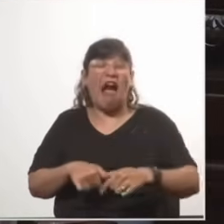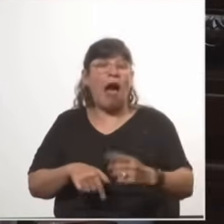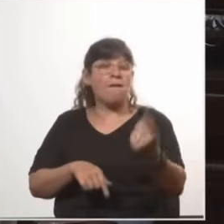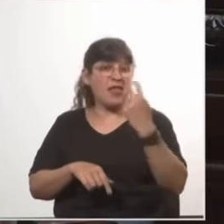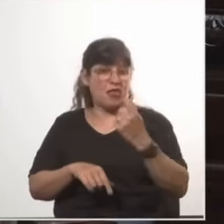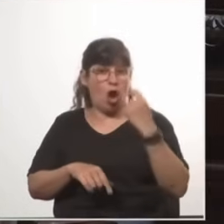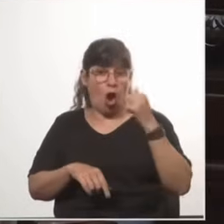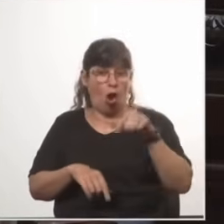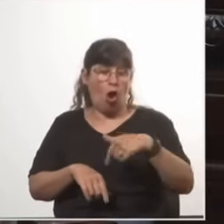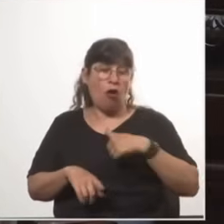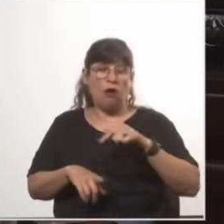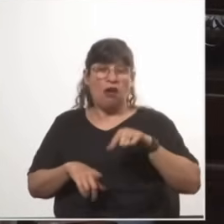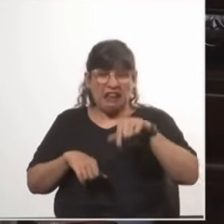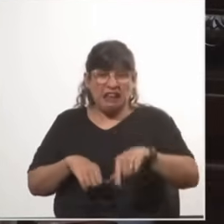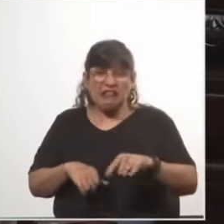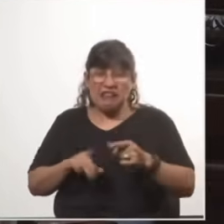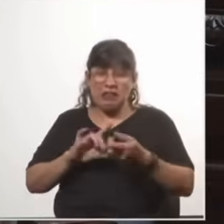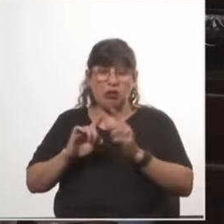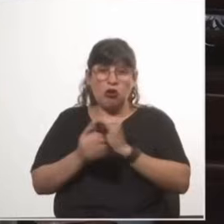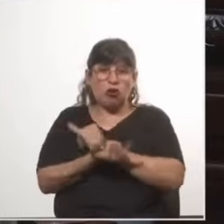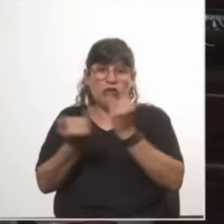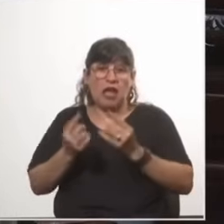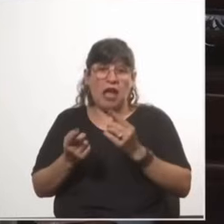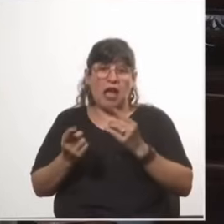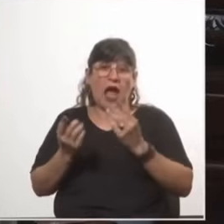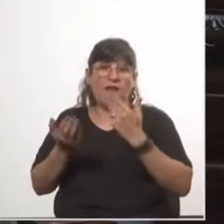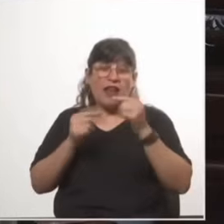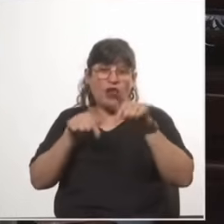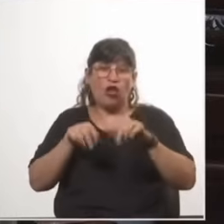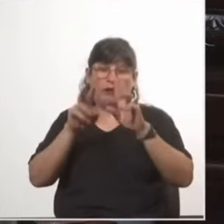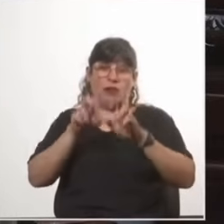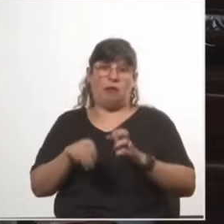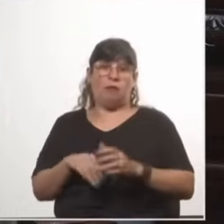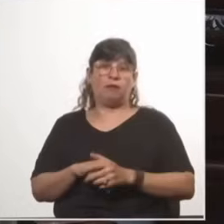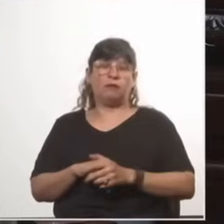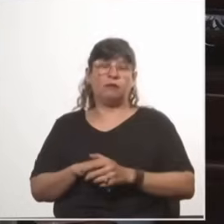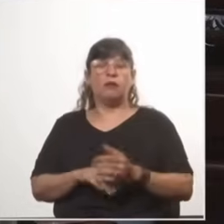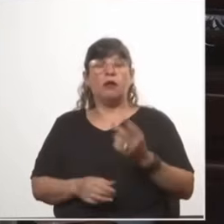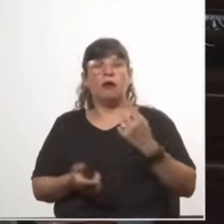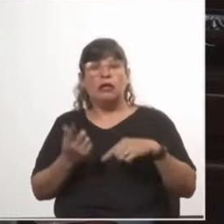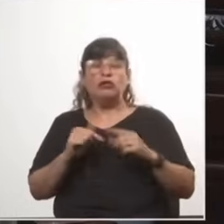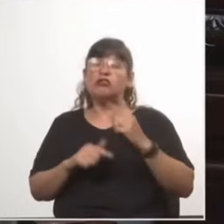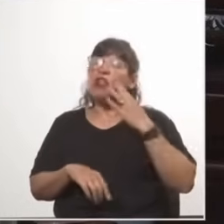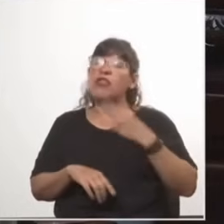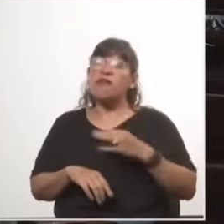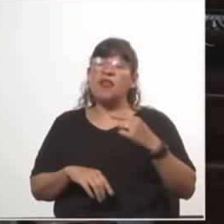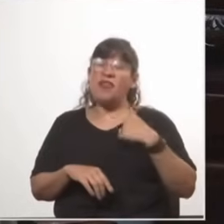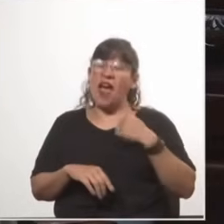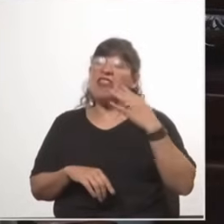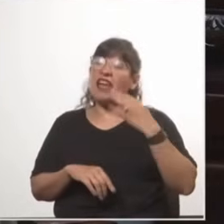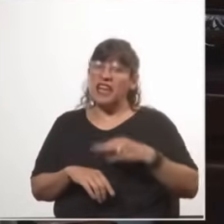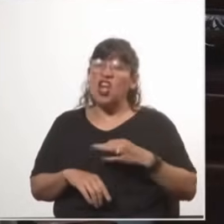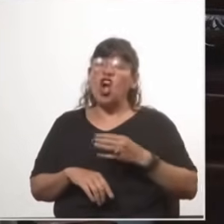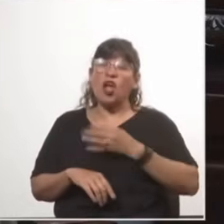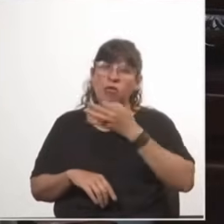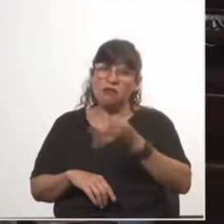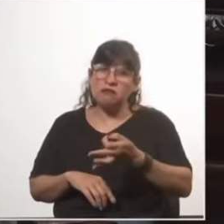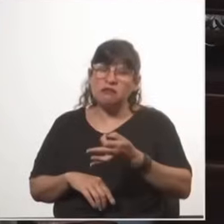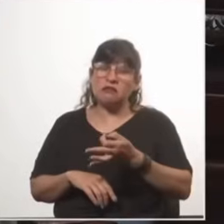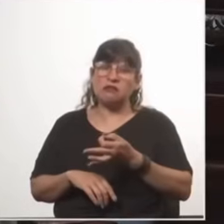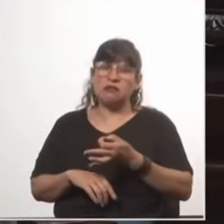hoy no esté acá sesionando con este tema? Por lo tanto, de verdad creo que decir